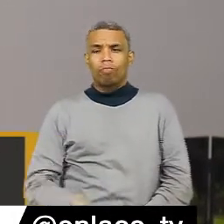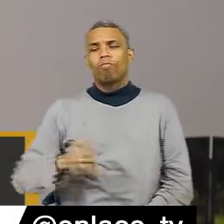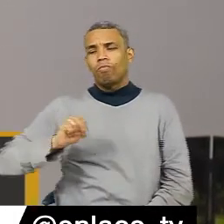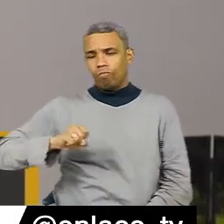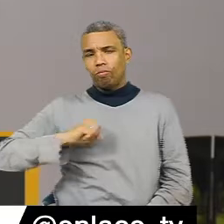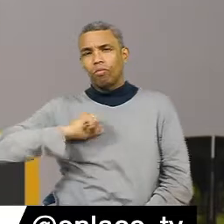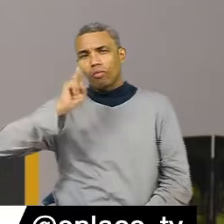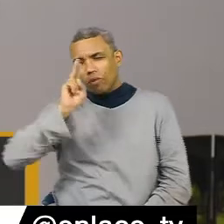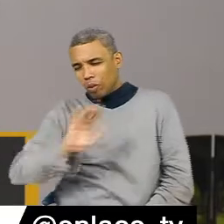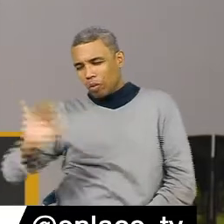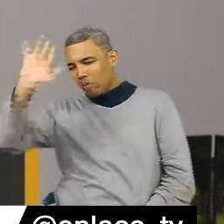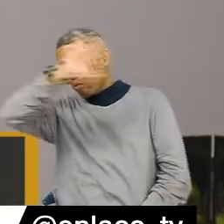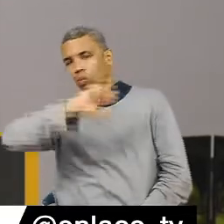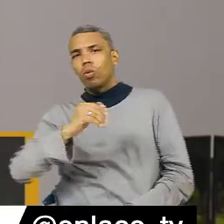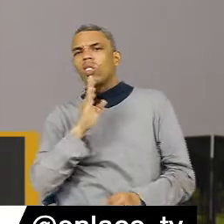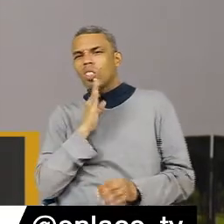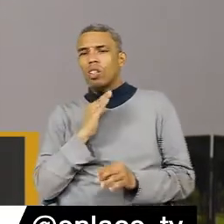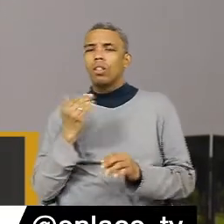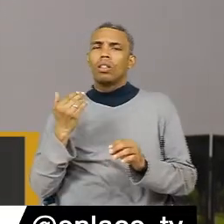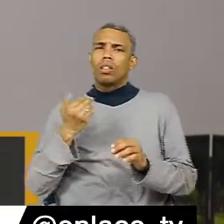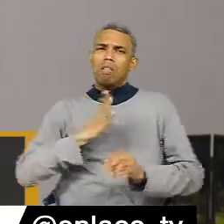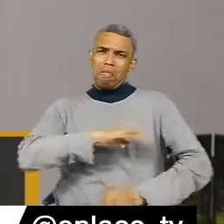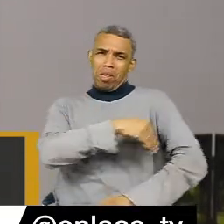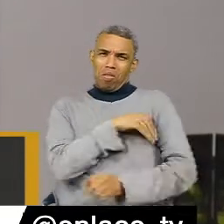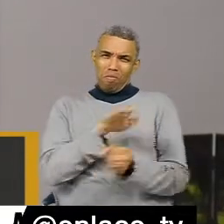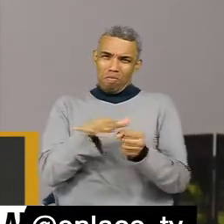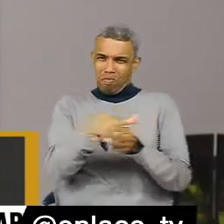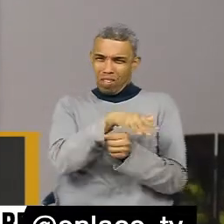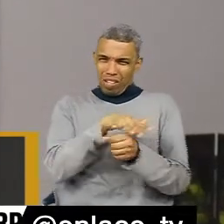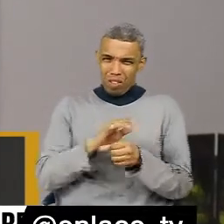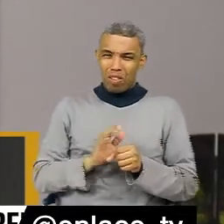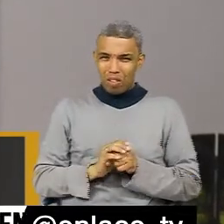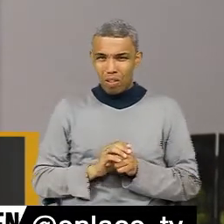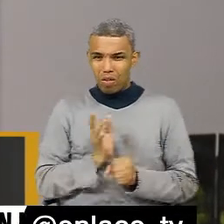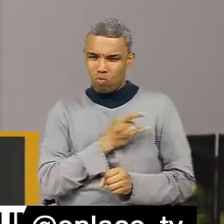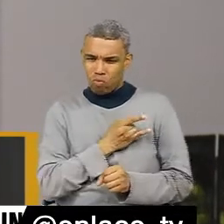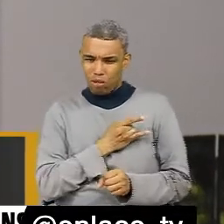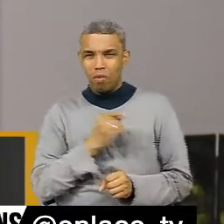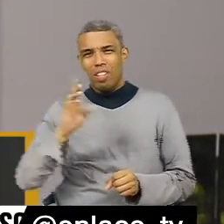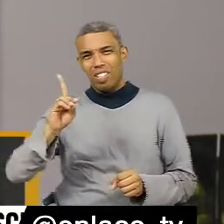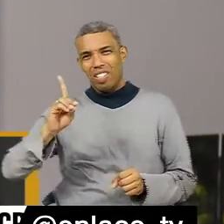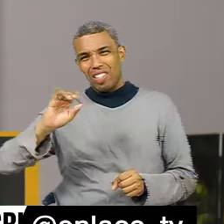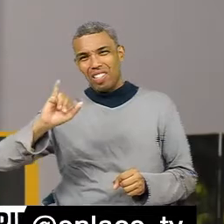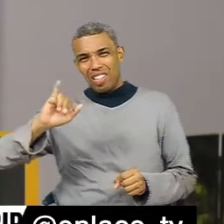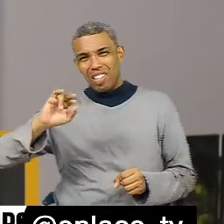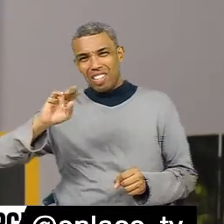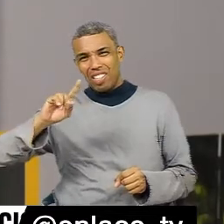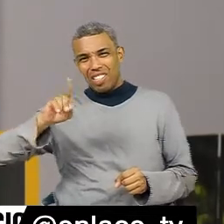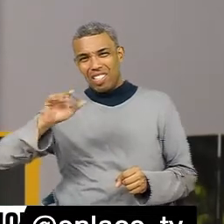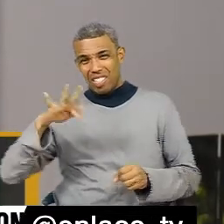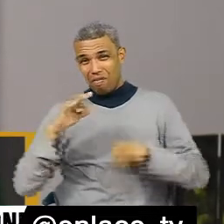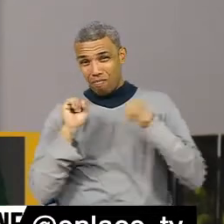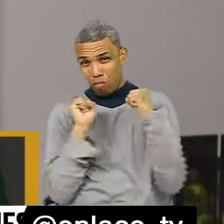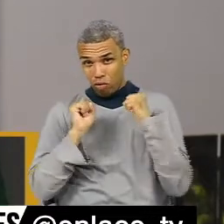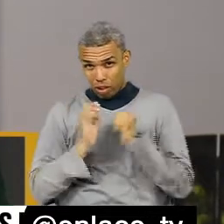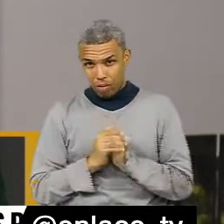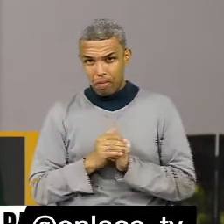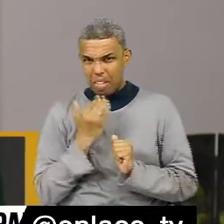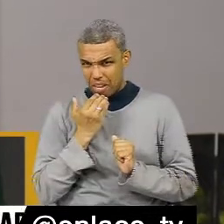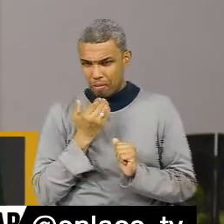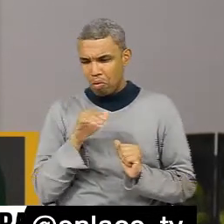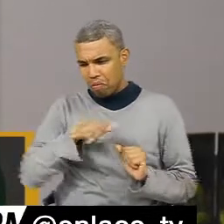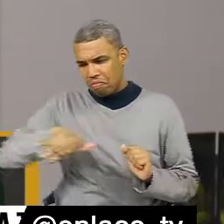Viene el Ministerio del Medio Ambiente, viene el Instituto Alexander von Humboldt, la Universidad Distrital. De orden regional estamos contando con la Universidad de la